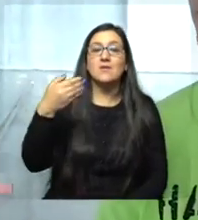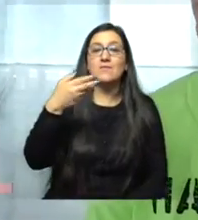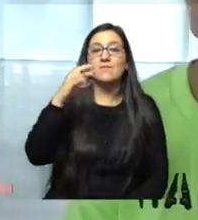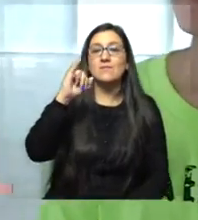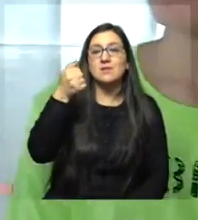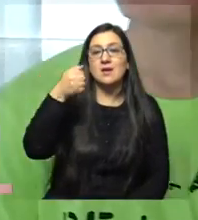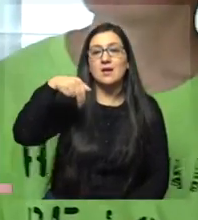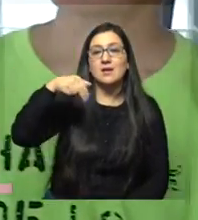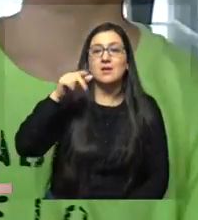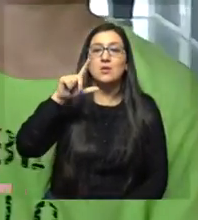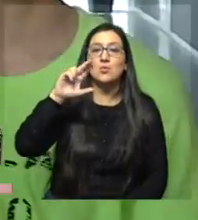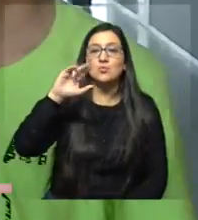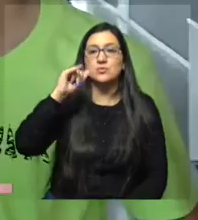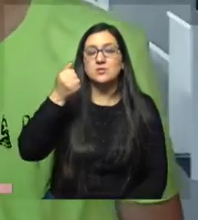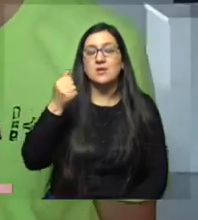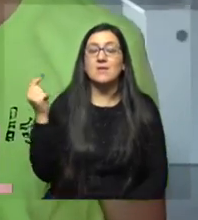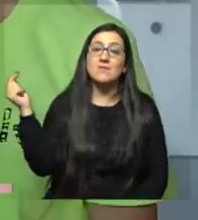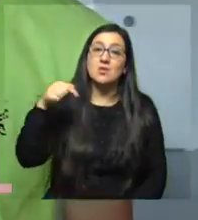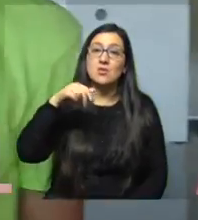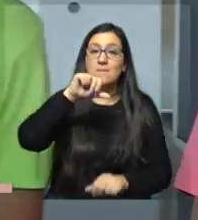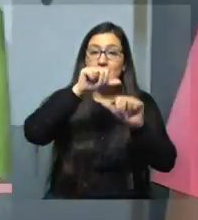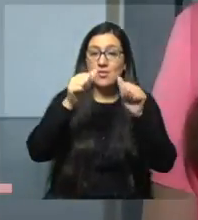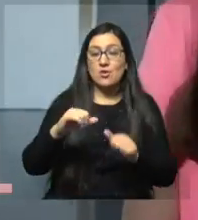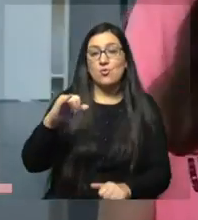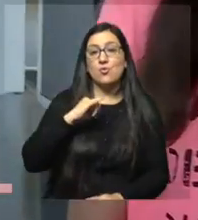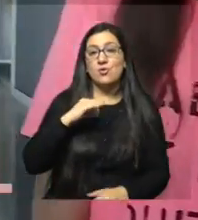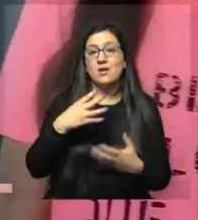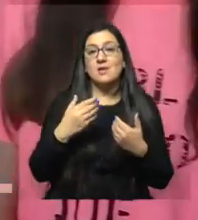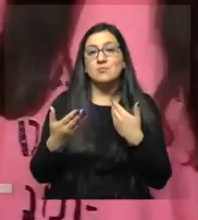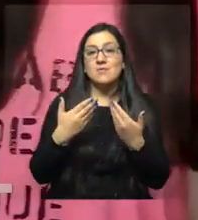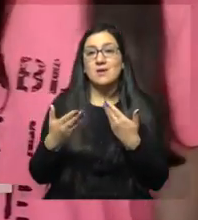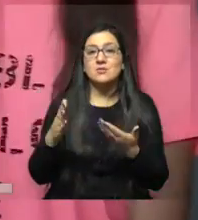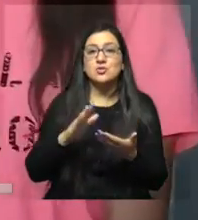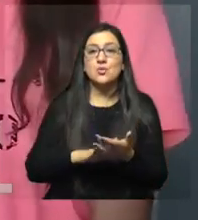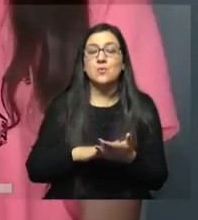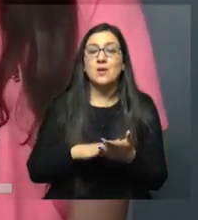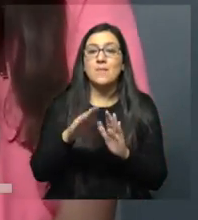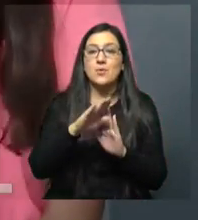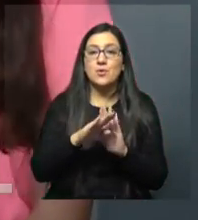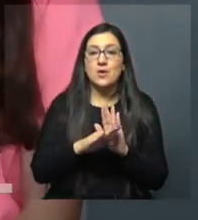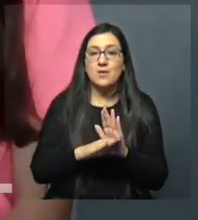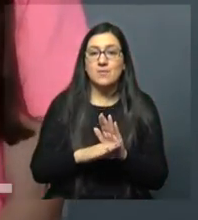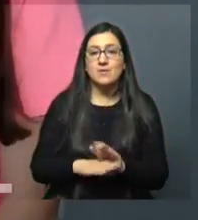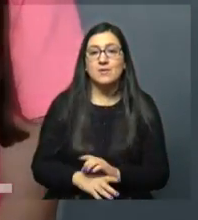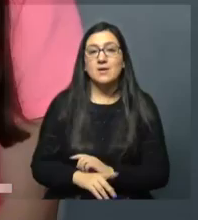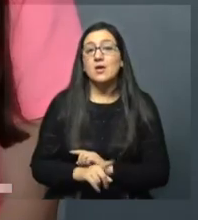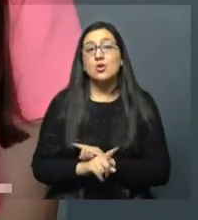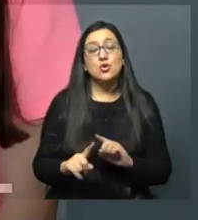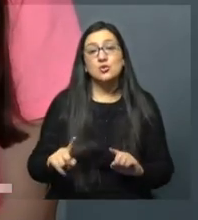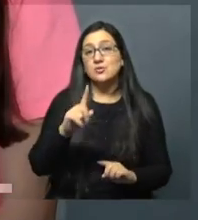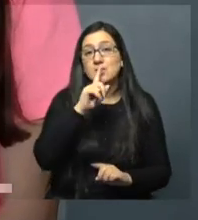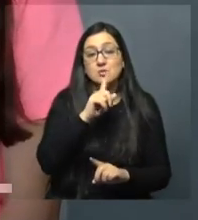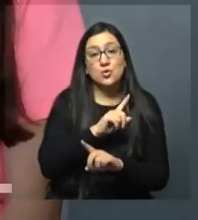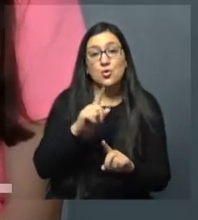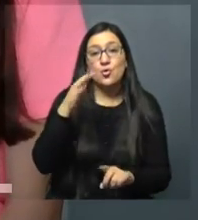desde Maldonado y desde Colonia respectivamente, y queríamos consultarlos sobre el programa directamente Ni Silencio Ni Tabú. Concretamente, ¿qué